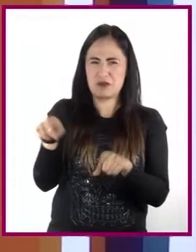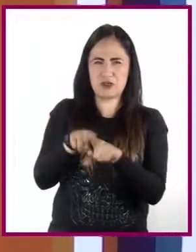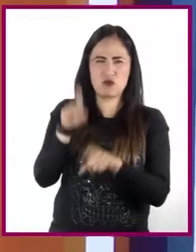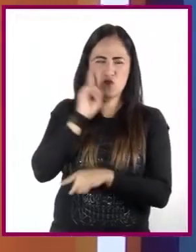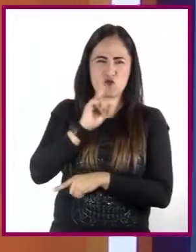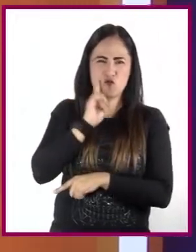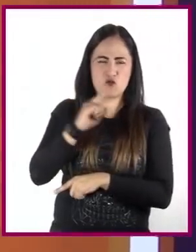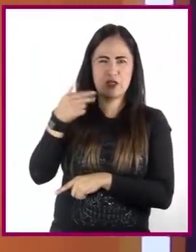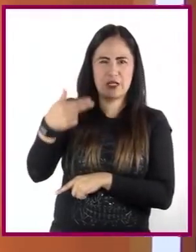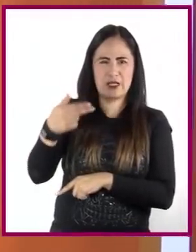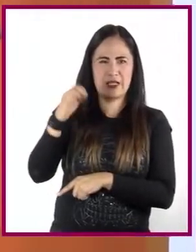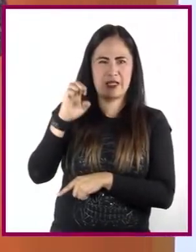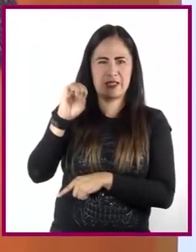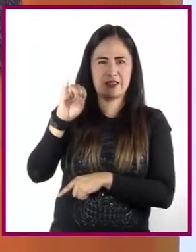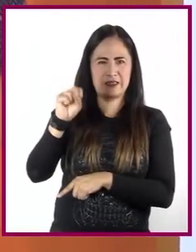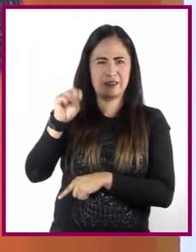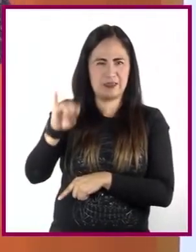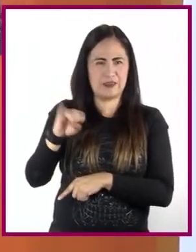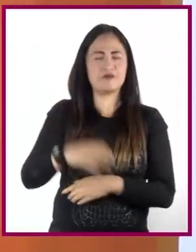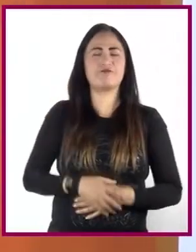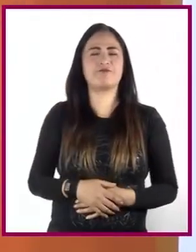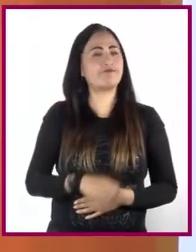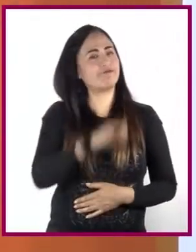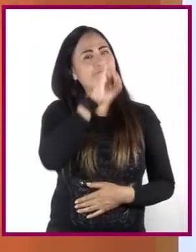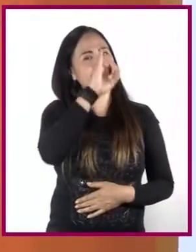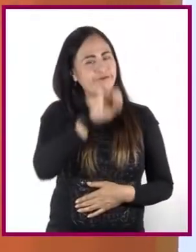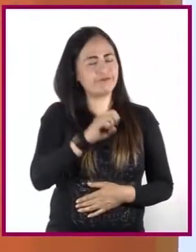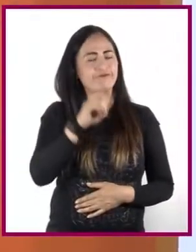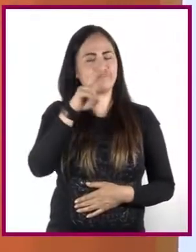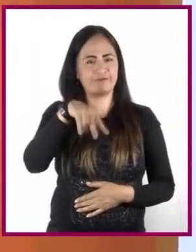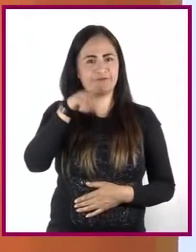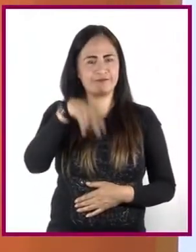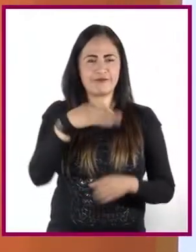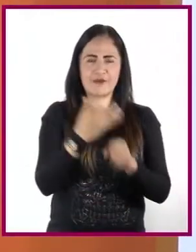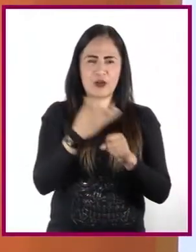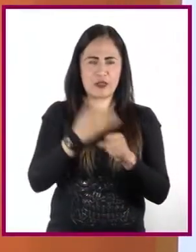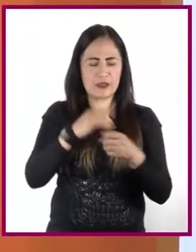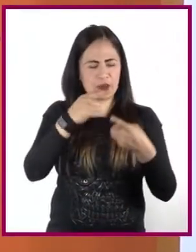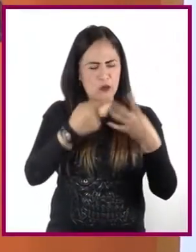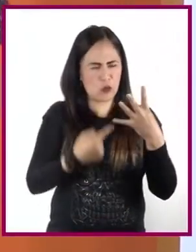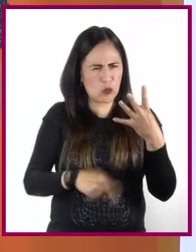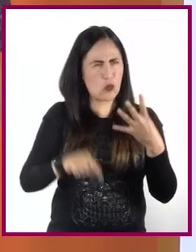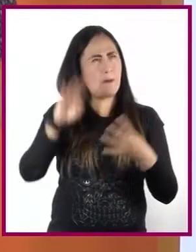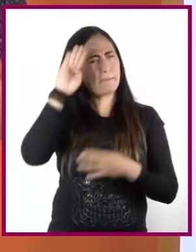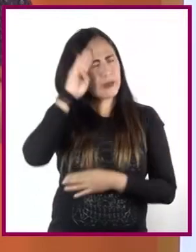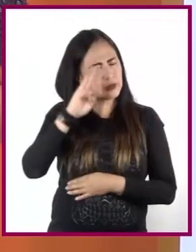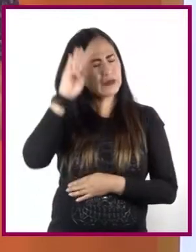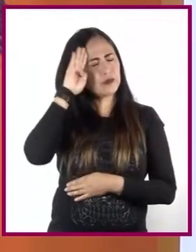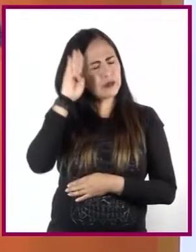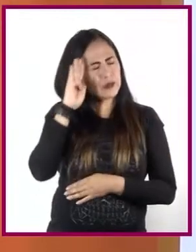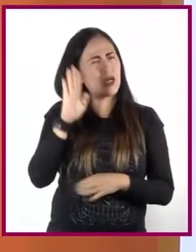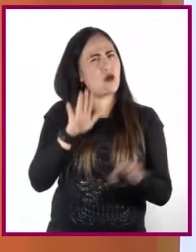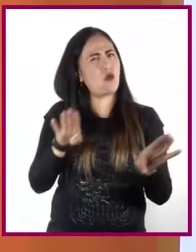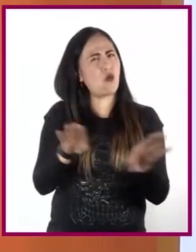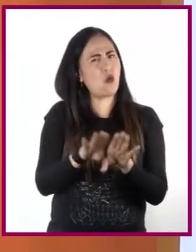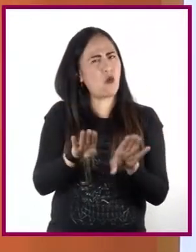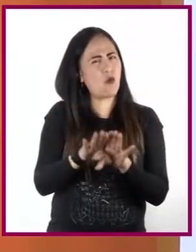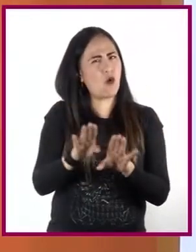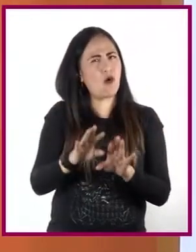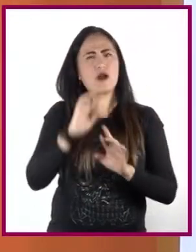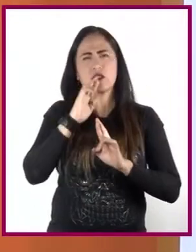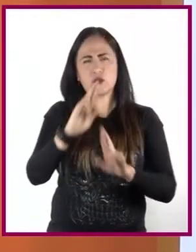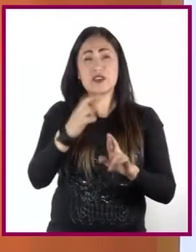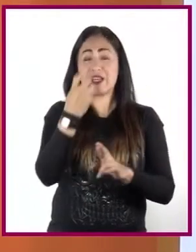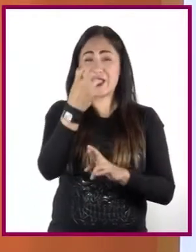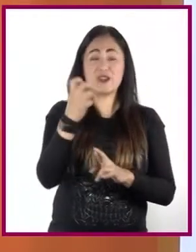Así es, maestro Luis. Es enriquecedora la forma en que se pueden razonar y plantear estos ejercicios que, como se dijo al principio, son comunes